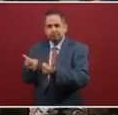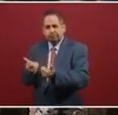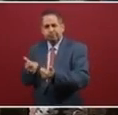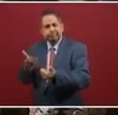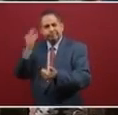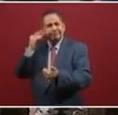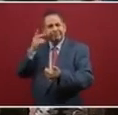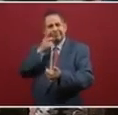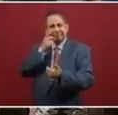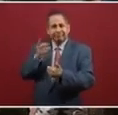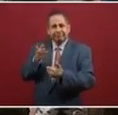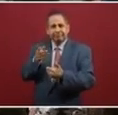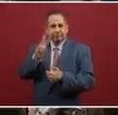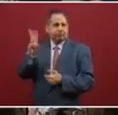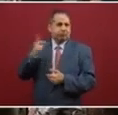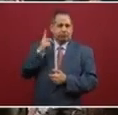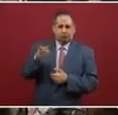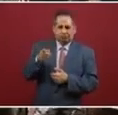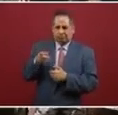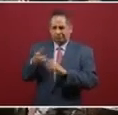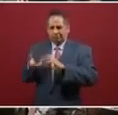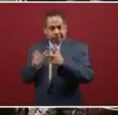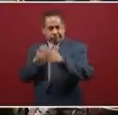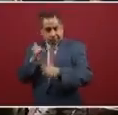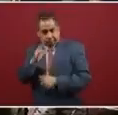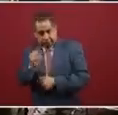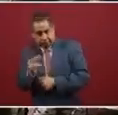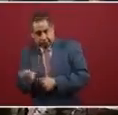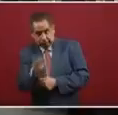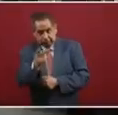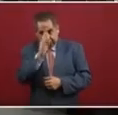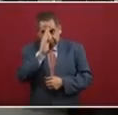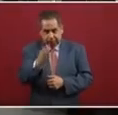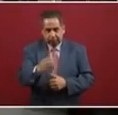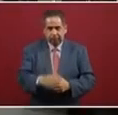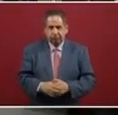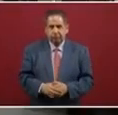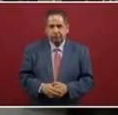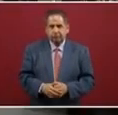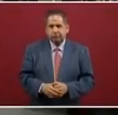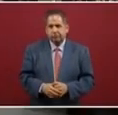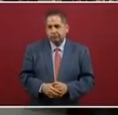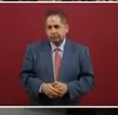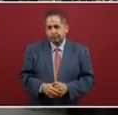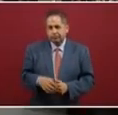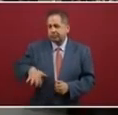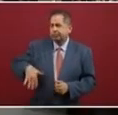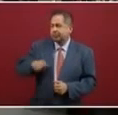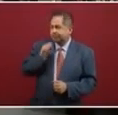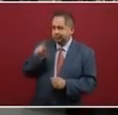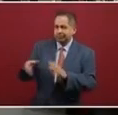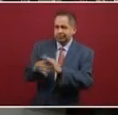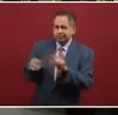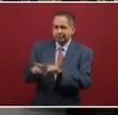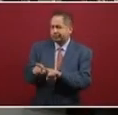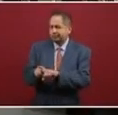como se insiste en Washington. Señor presidente. Pues es que tiene que ver con lo mismo.